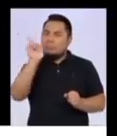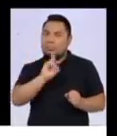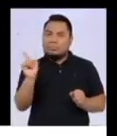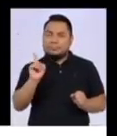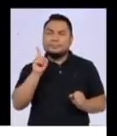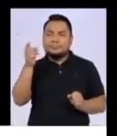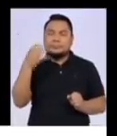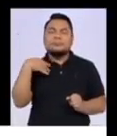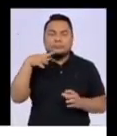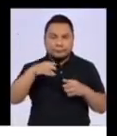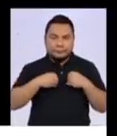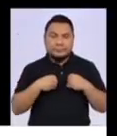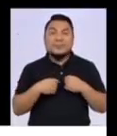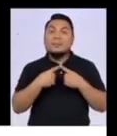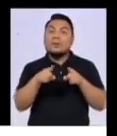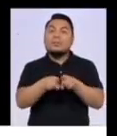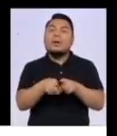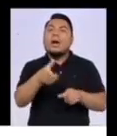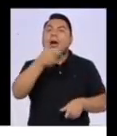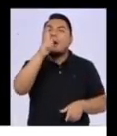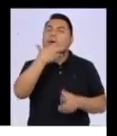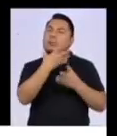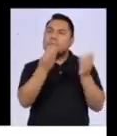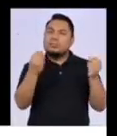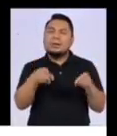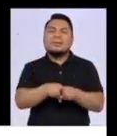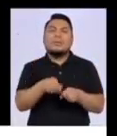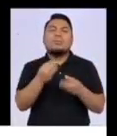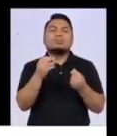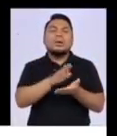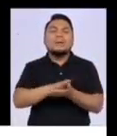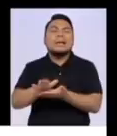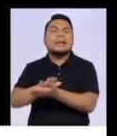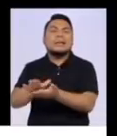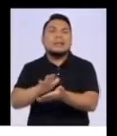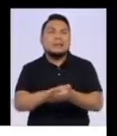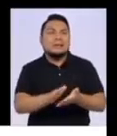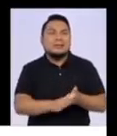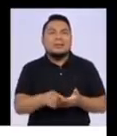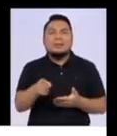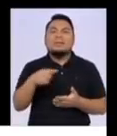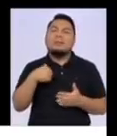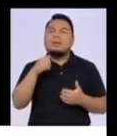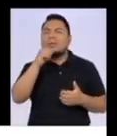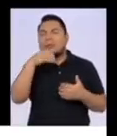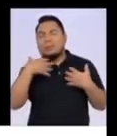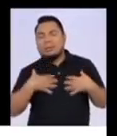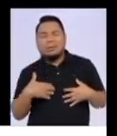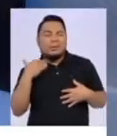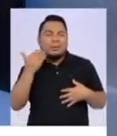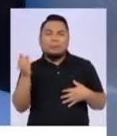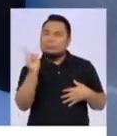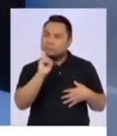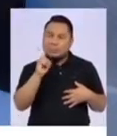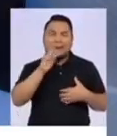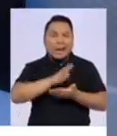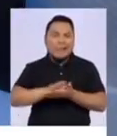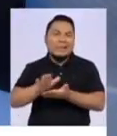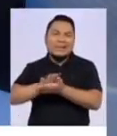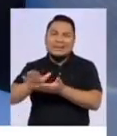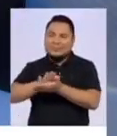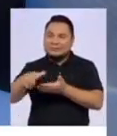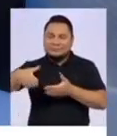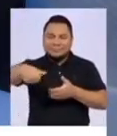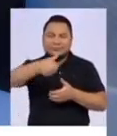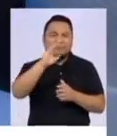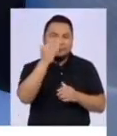buena alimentación, mucho líquido y mucha higiene en casa. A pesar de que sea doloroso levantarse, hay que hacerlo. Así es. ¿Y te han